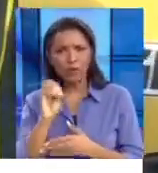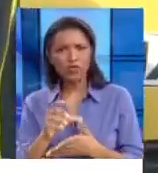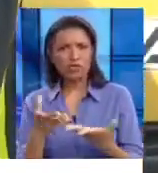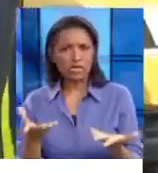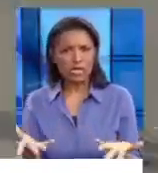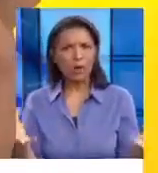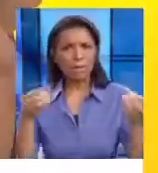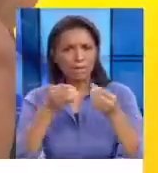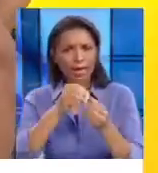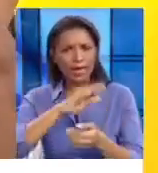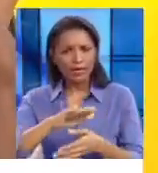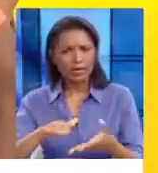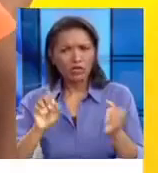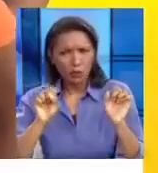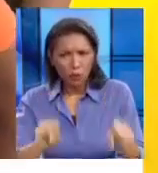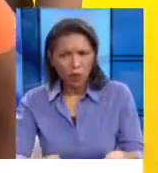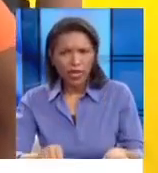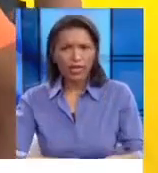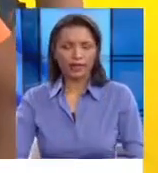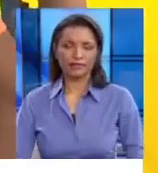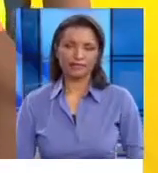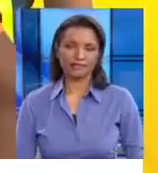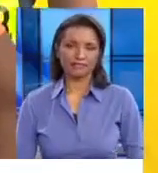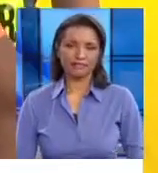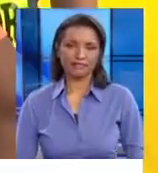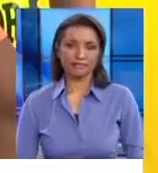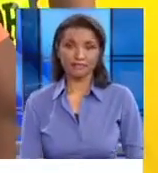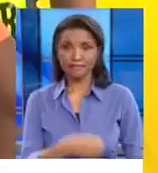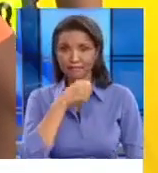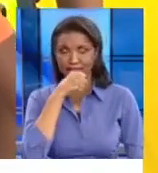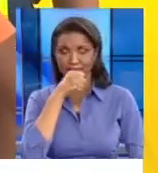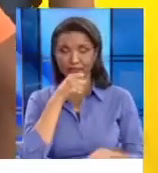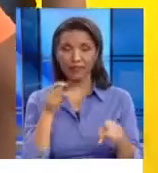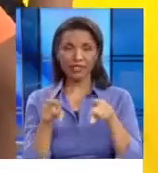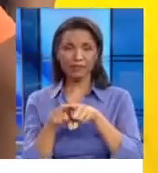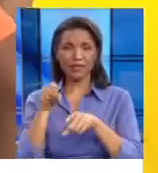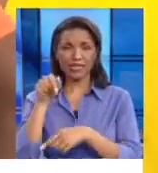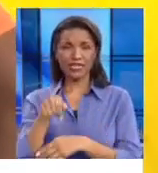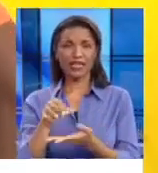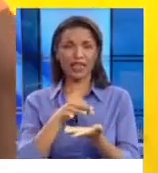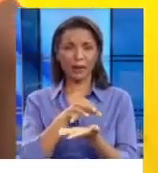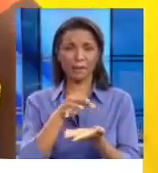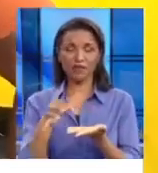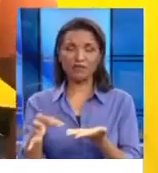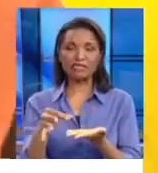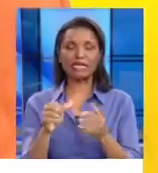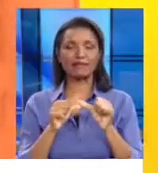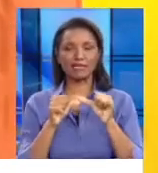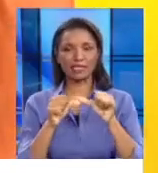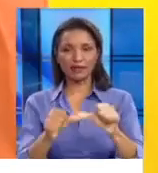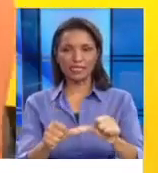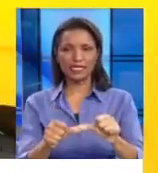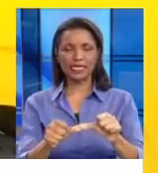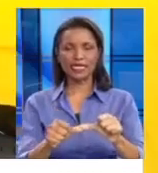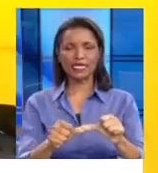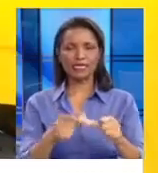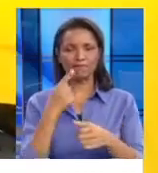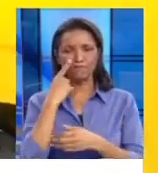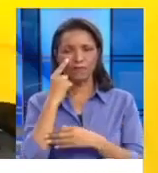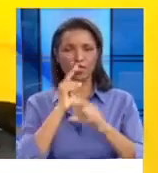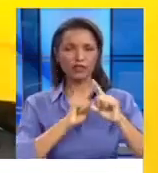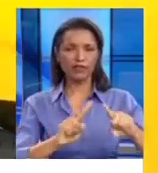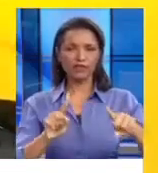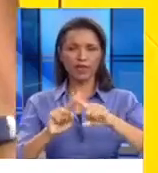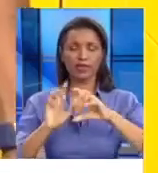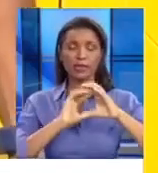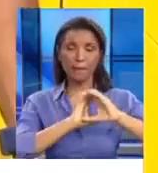aforo? Mientras tanto, estas inspecciones para el área de las provincias debe iniciar el día de mañana, donde también